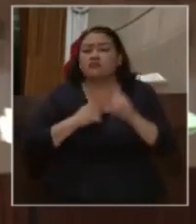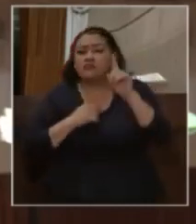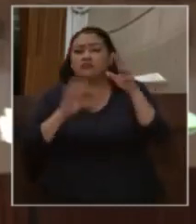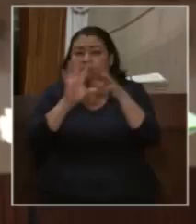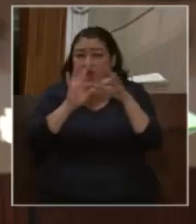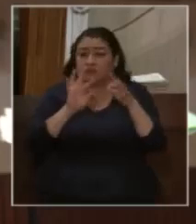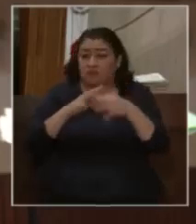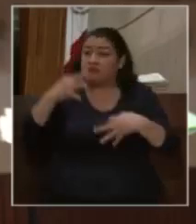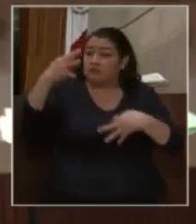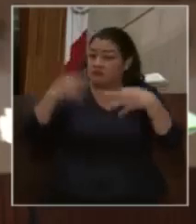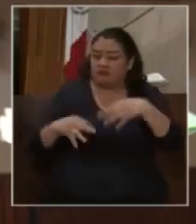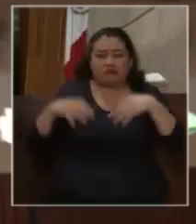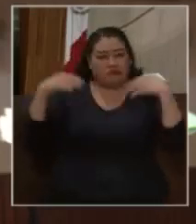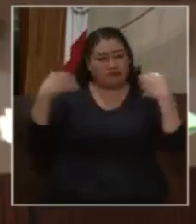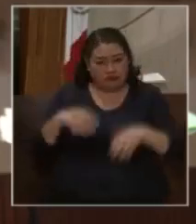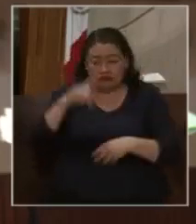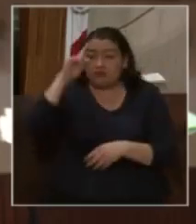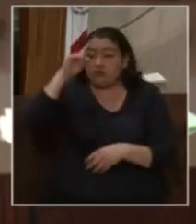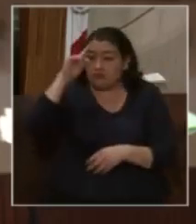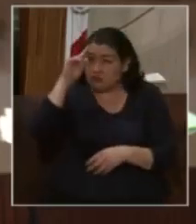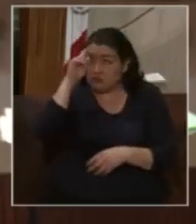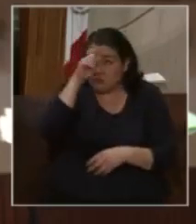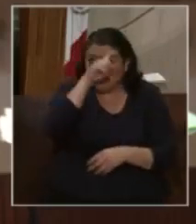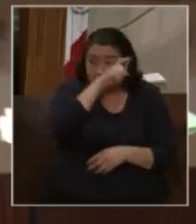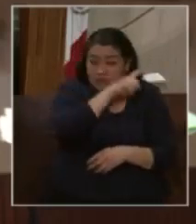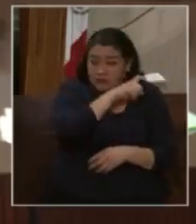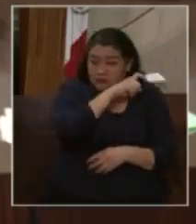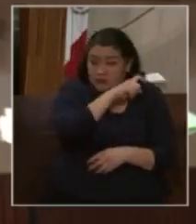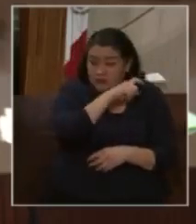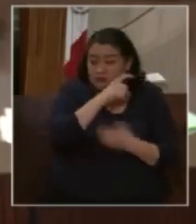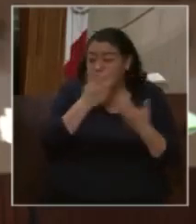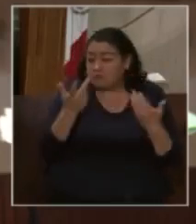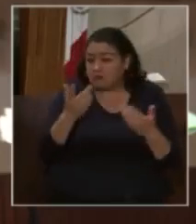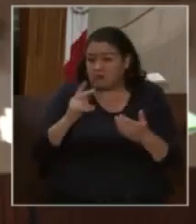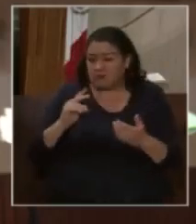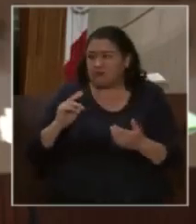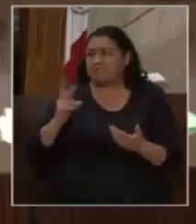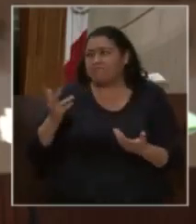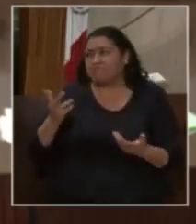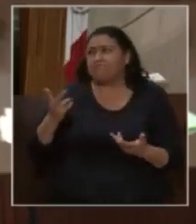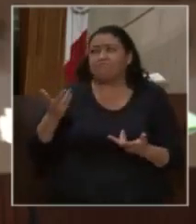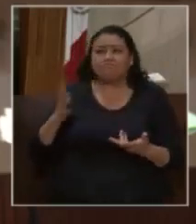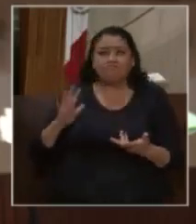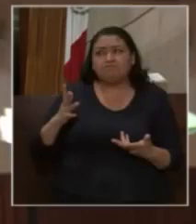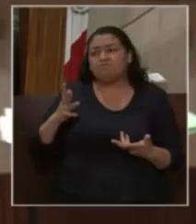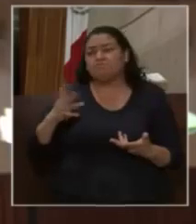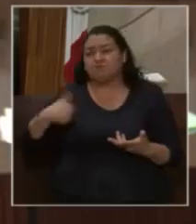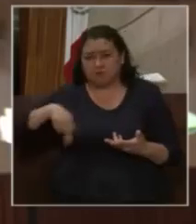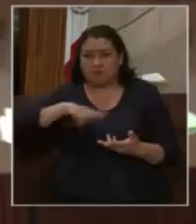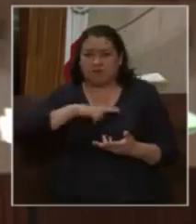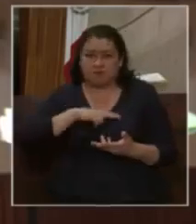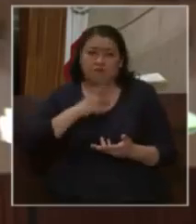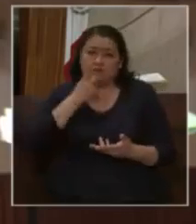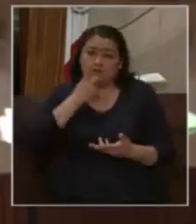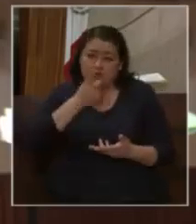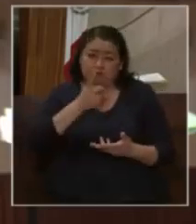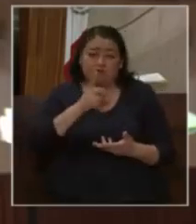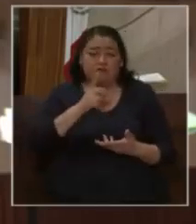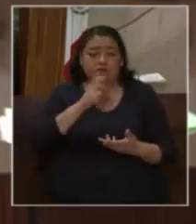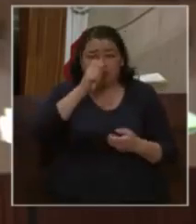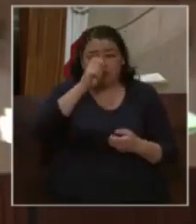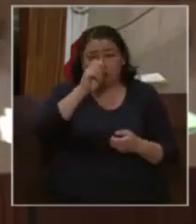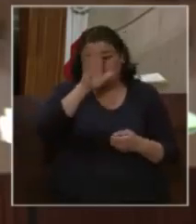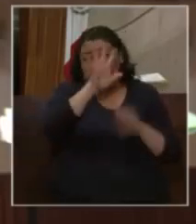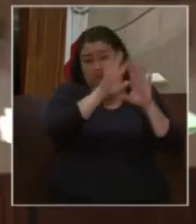un caso difícil y básicamente, como se diría en el derecho anglosajón, de